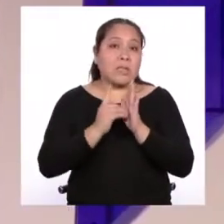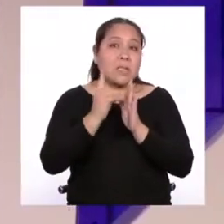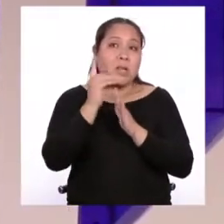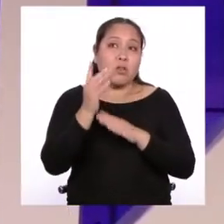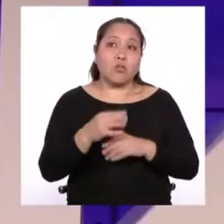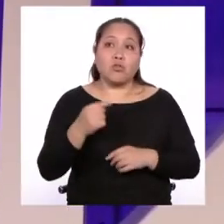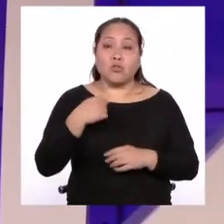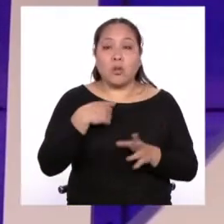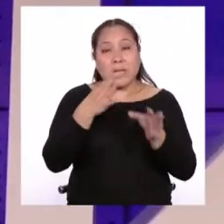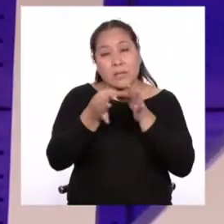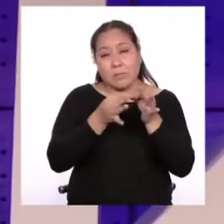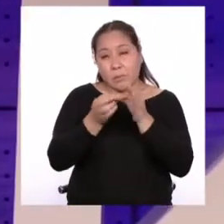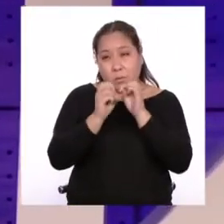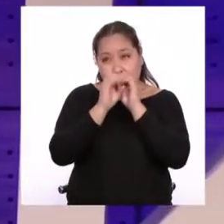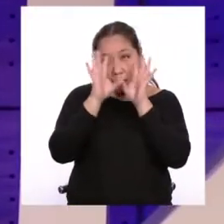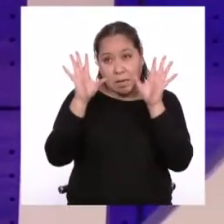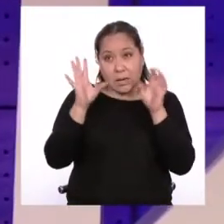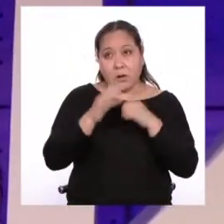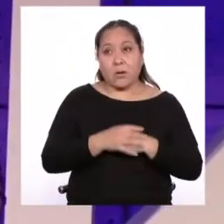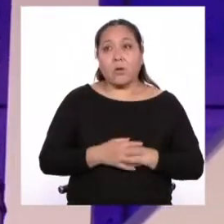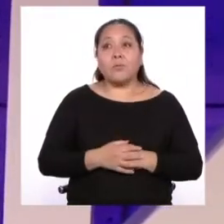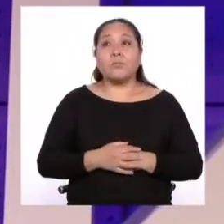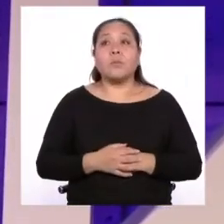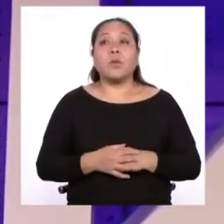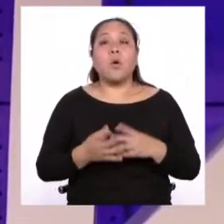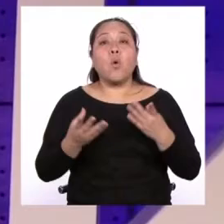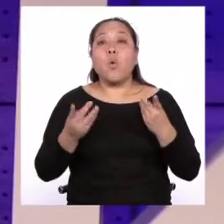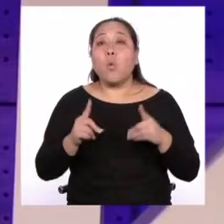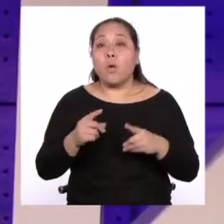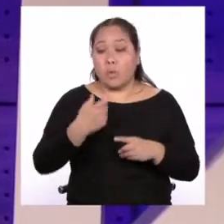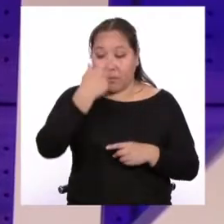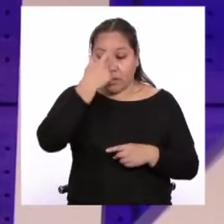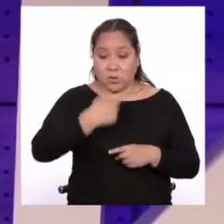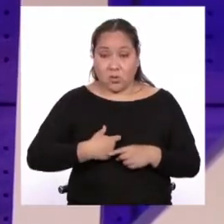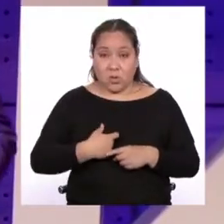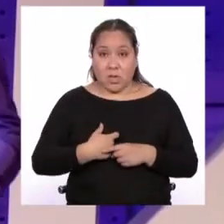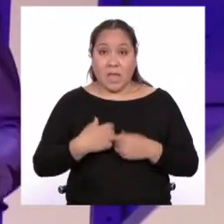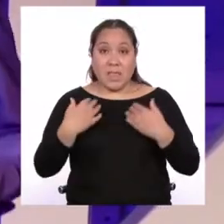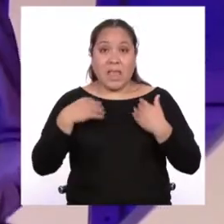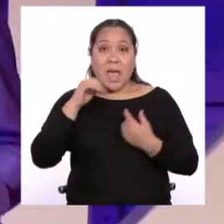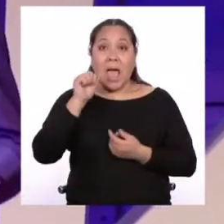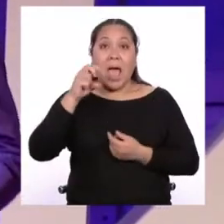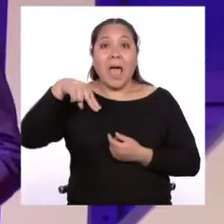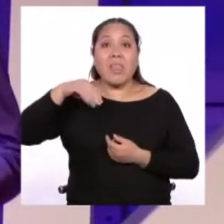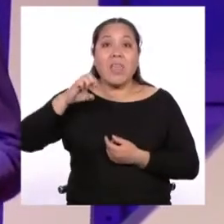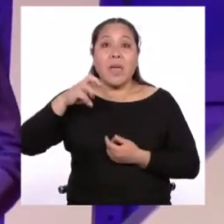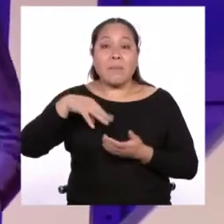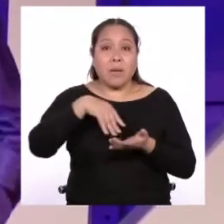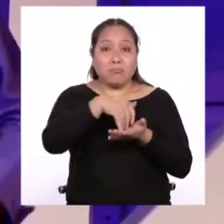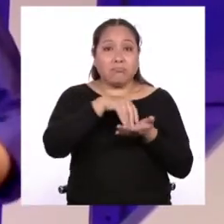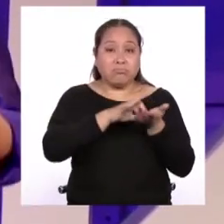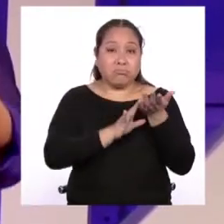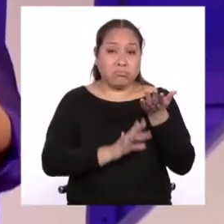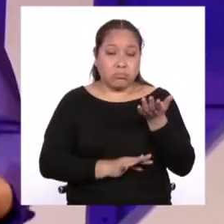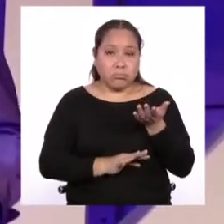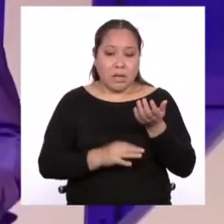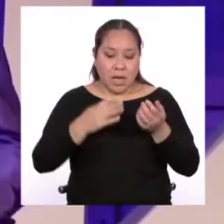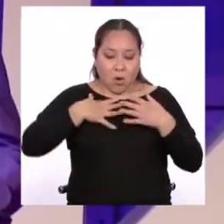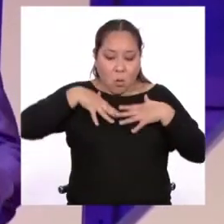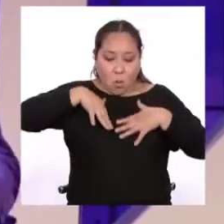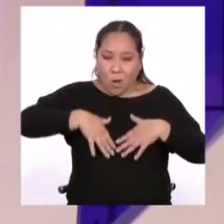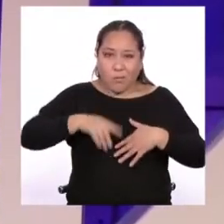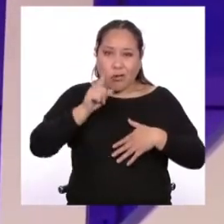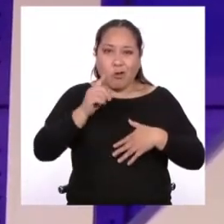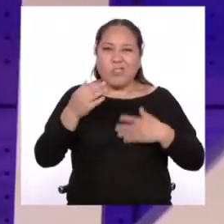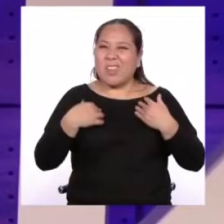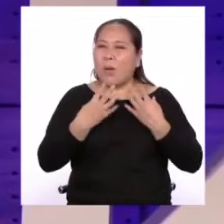Les explico mejor. Cuando tenemos anemia, nuestro organismo tiene menos oxígeno del que necesita